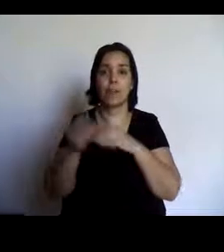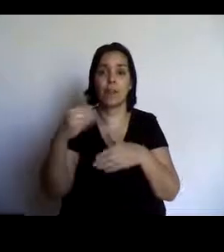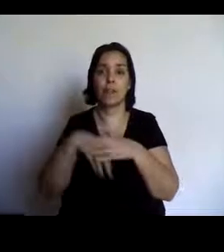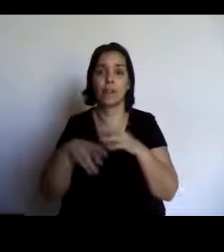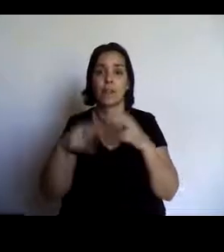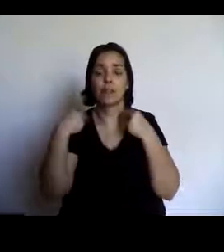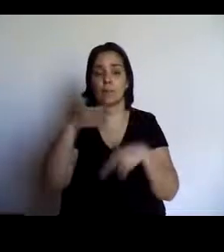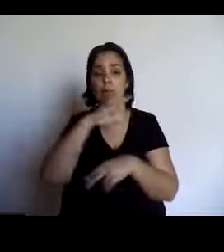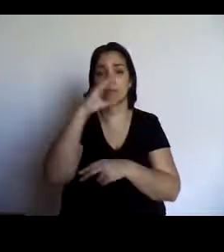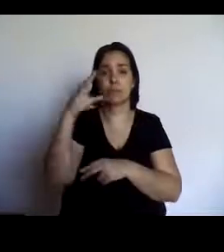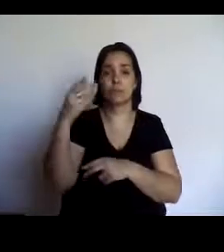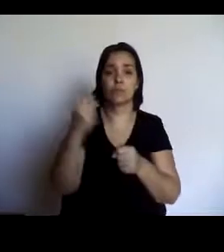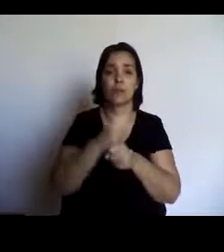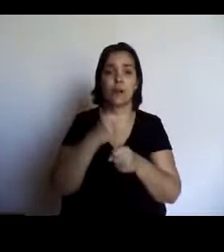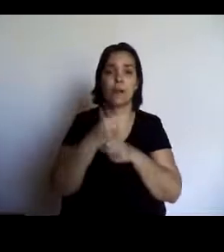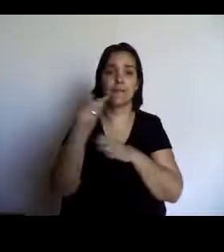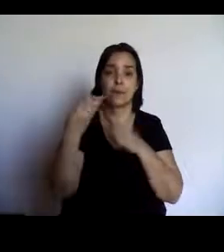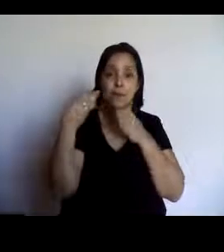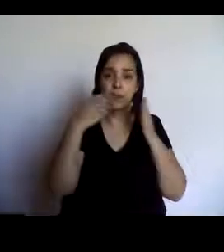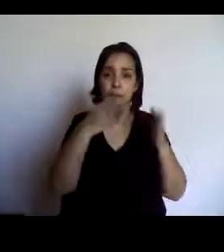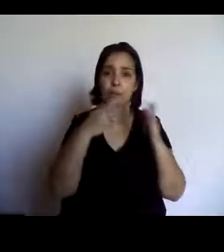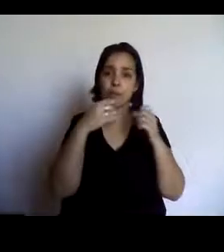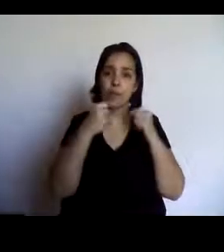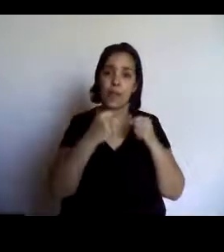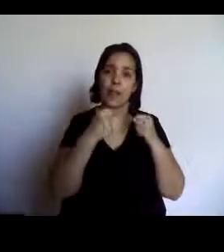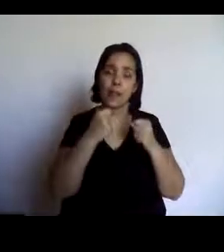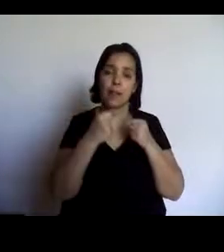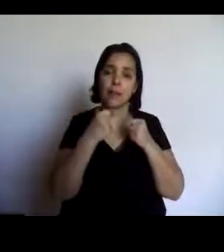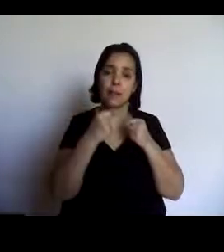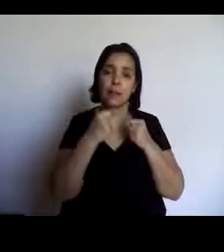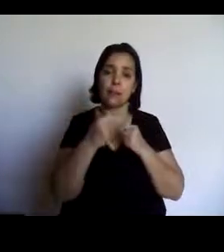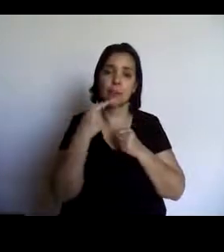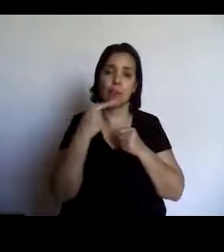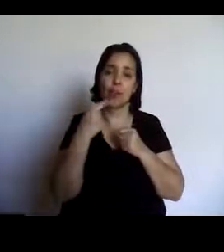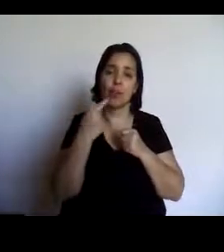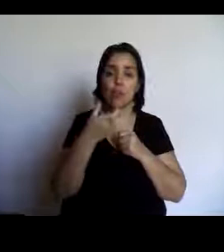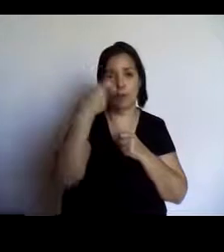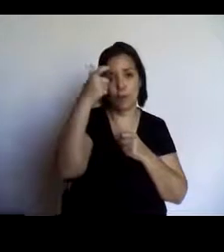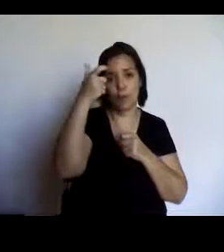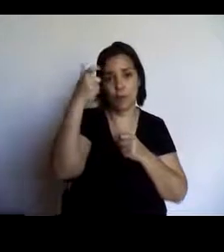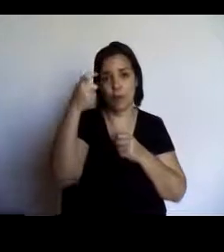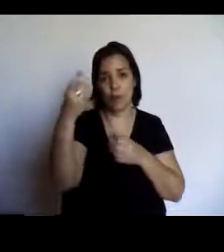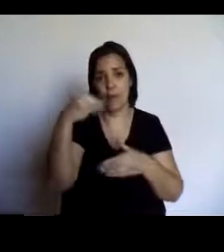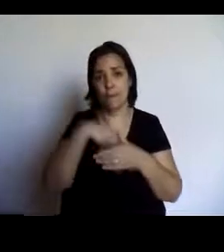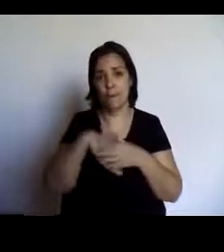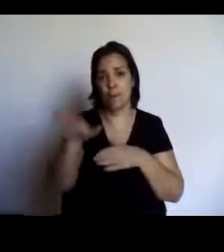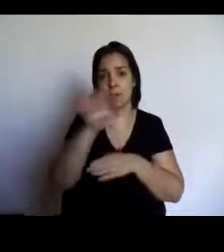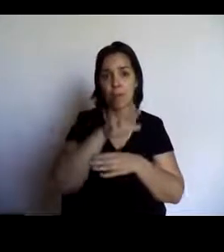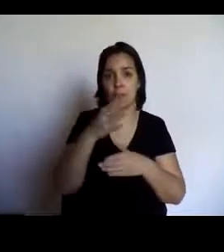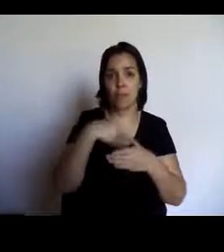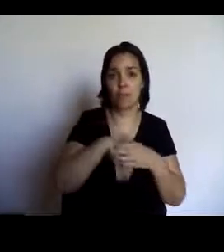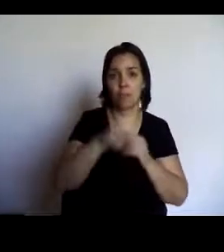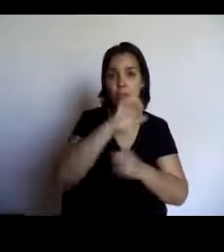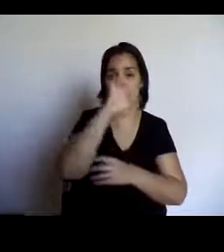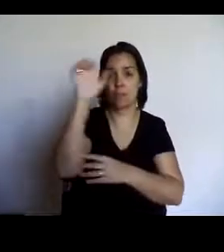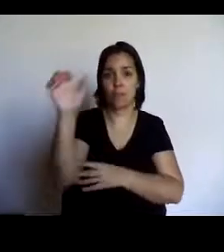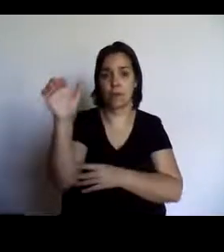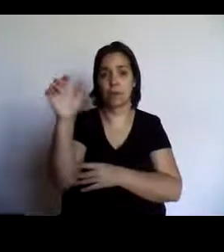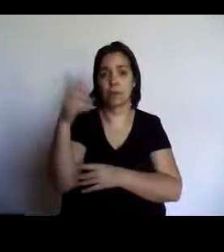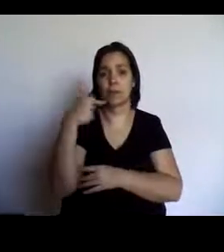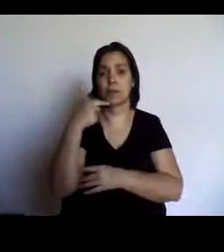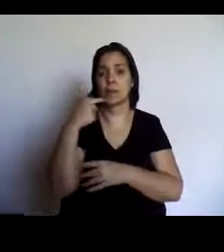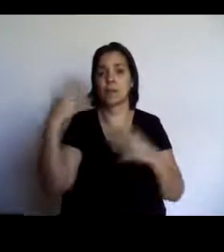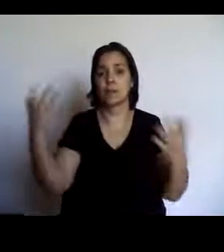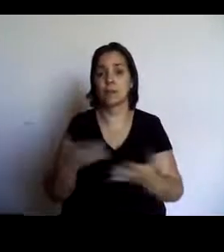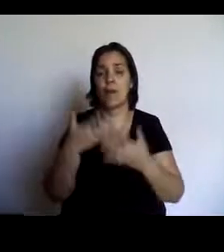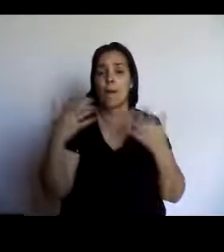Cáceres, trabajando enfocada a reforzar la presencia de los municipios de la región en el contexto europeo, animándoles y